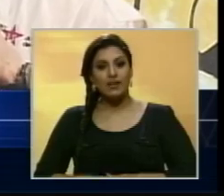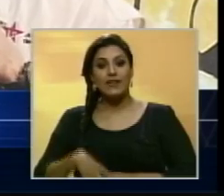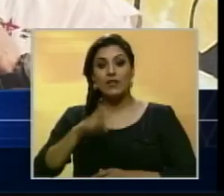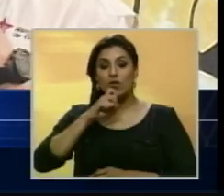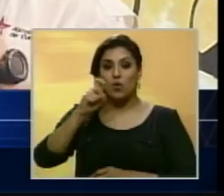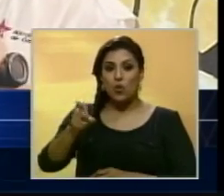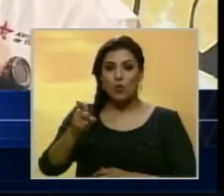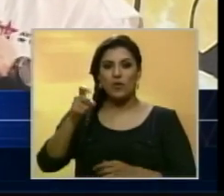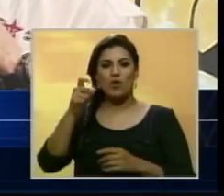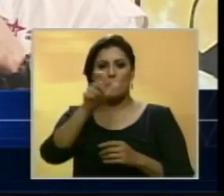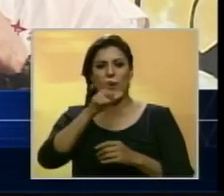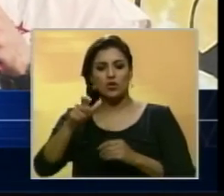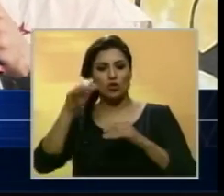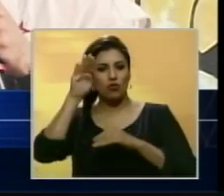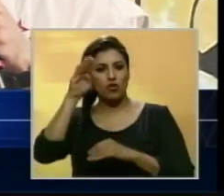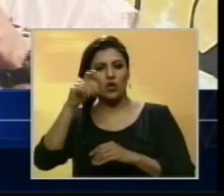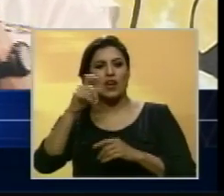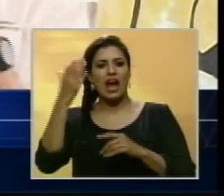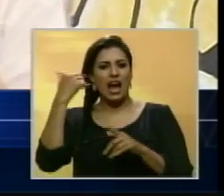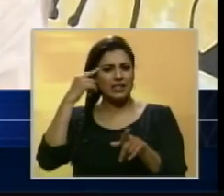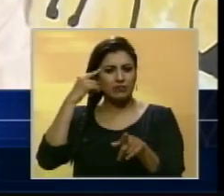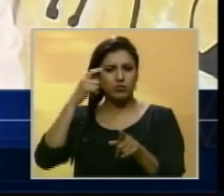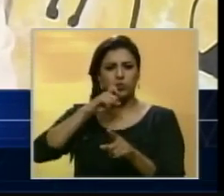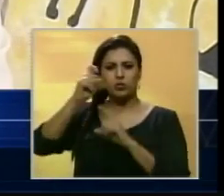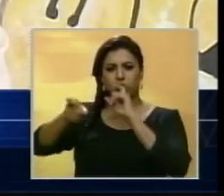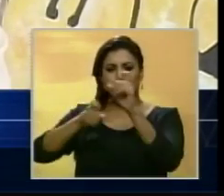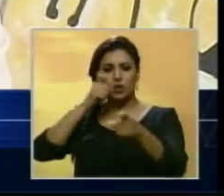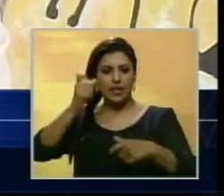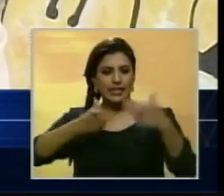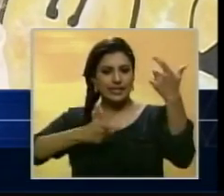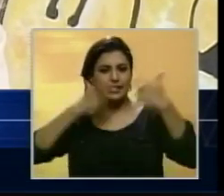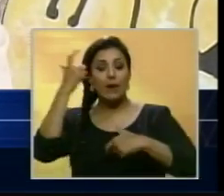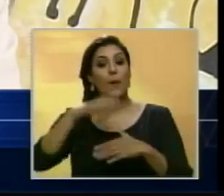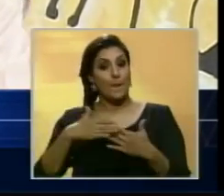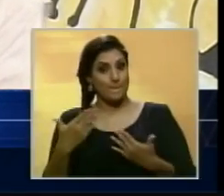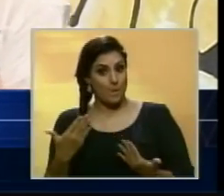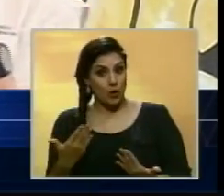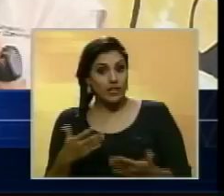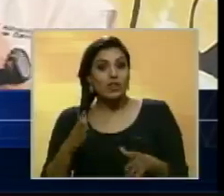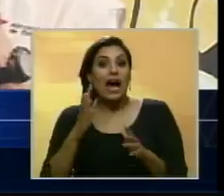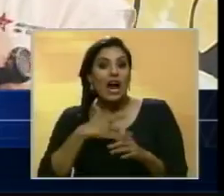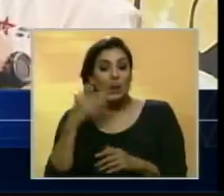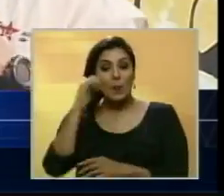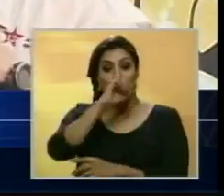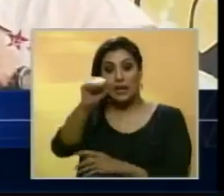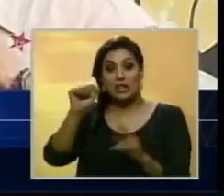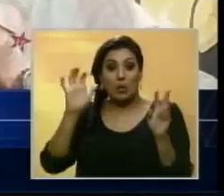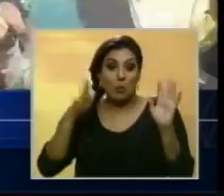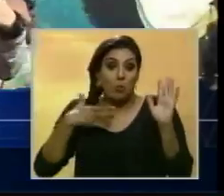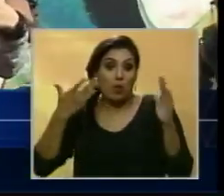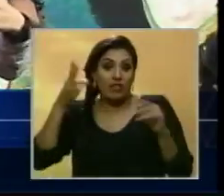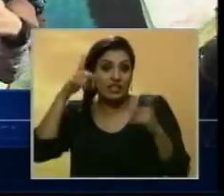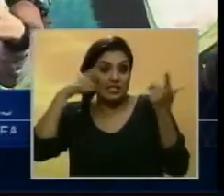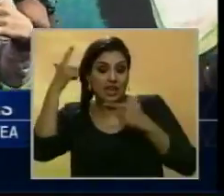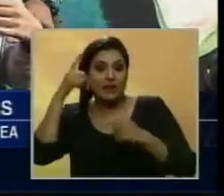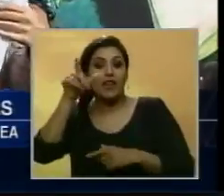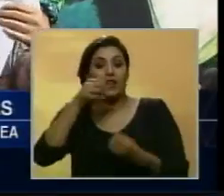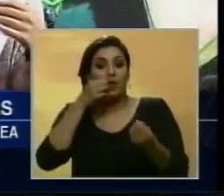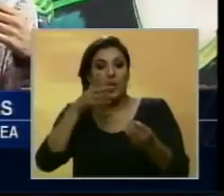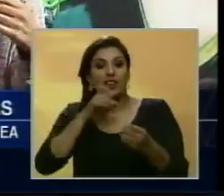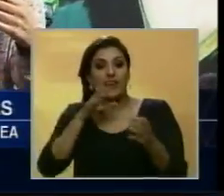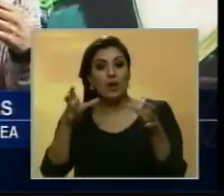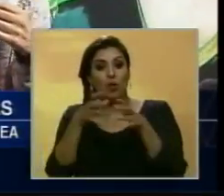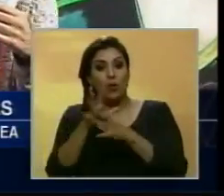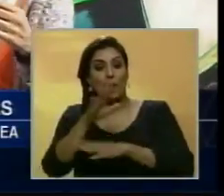enemigos de la vida, los enemigos del futuro lo odiaron tanto. Por eso quizás ya hasta lo mataron. Así lo manifestó junto a